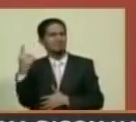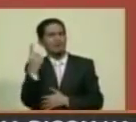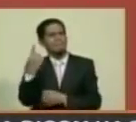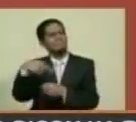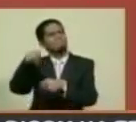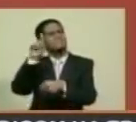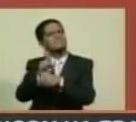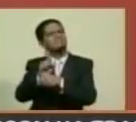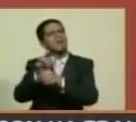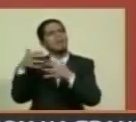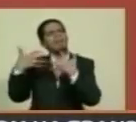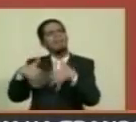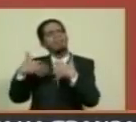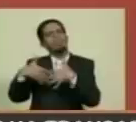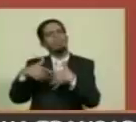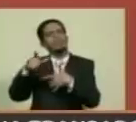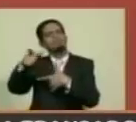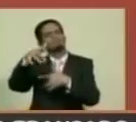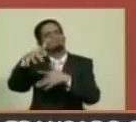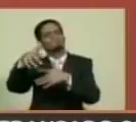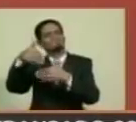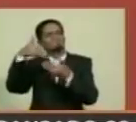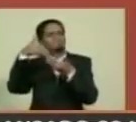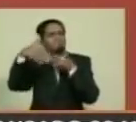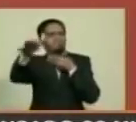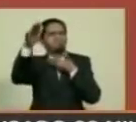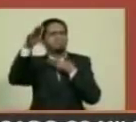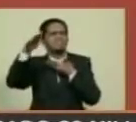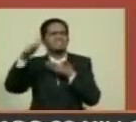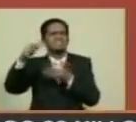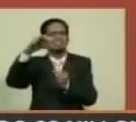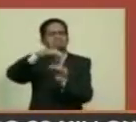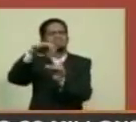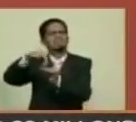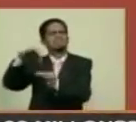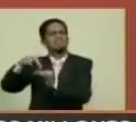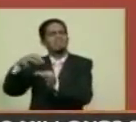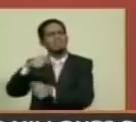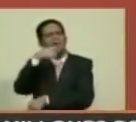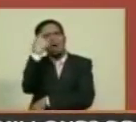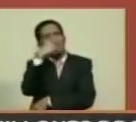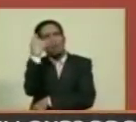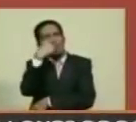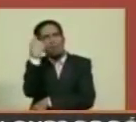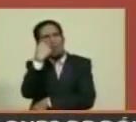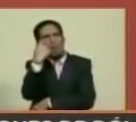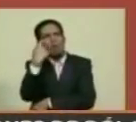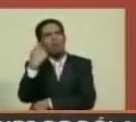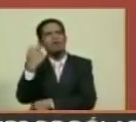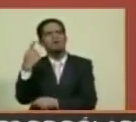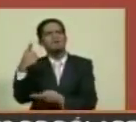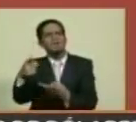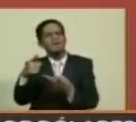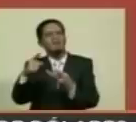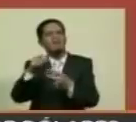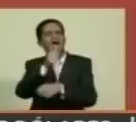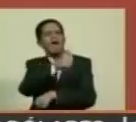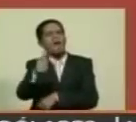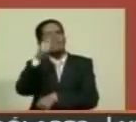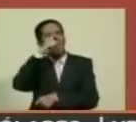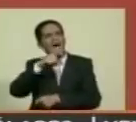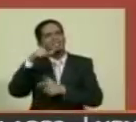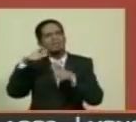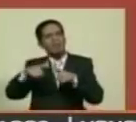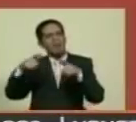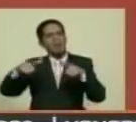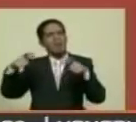con sembradíos de cultivos ilícitos que no hacen sino crecer año tras año.